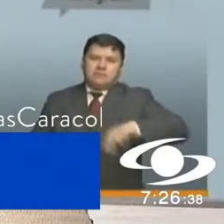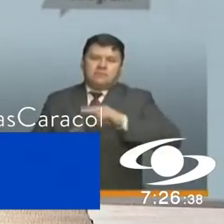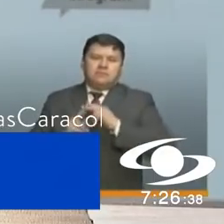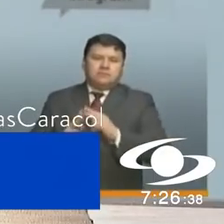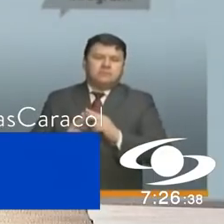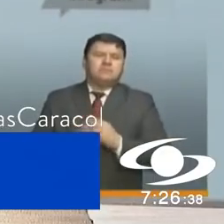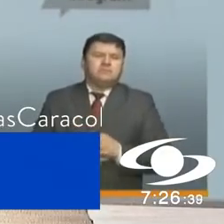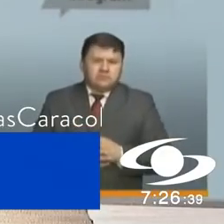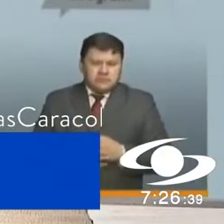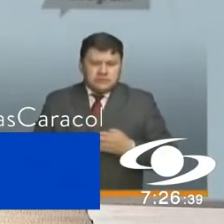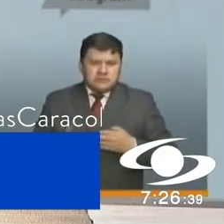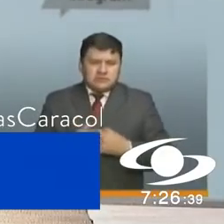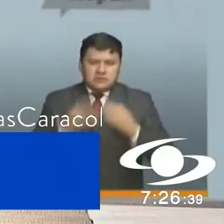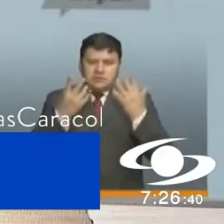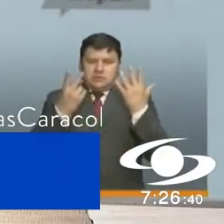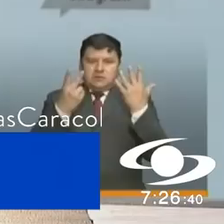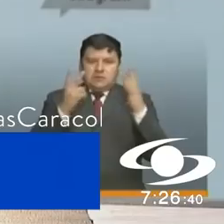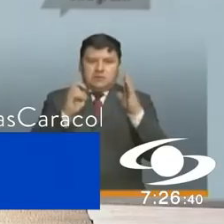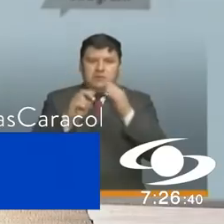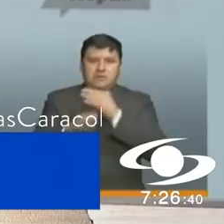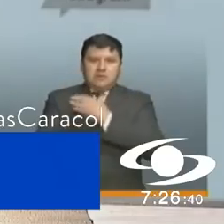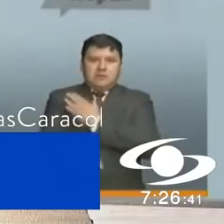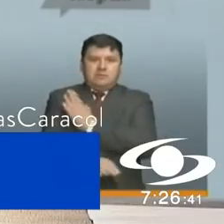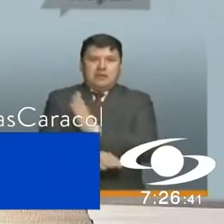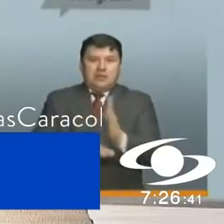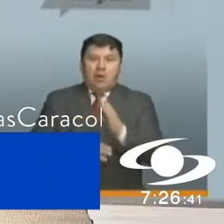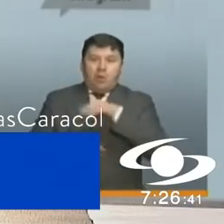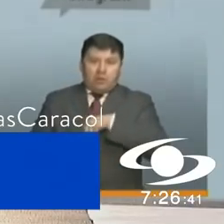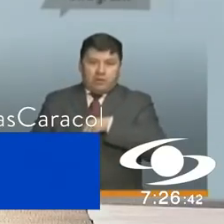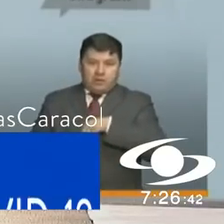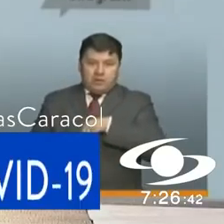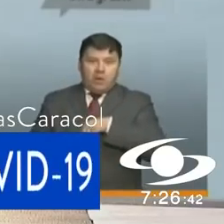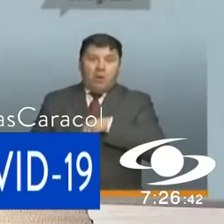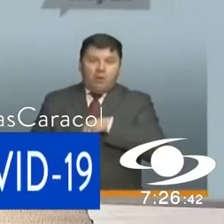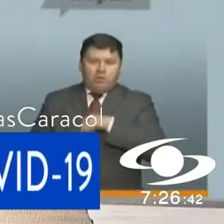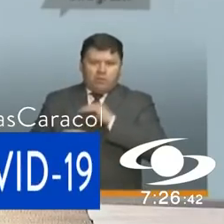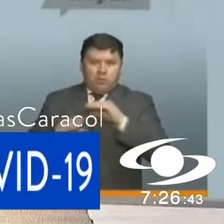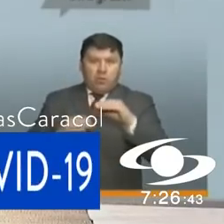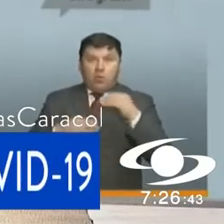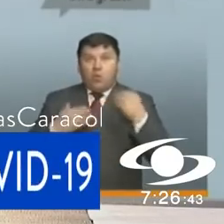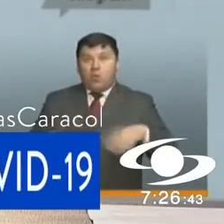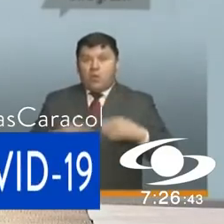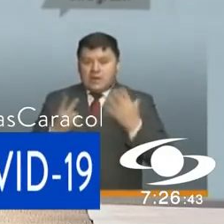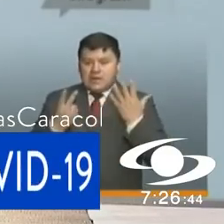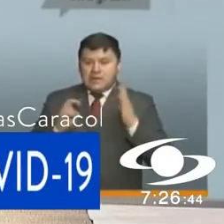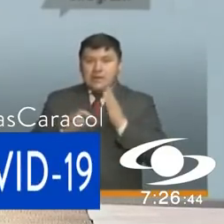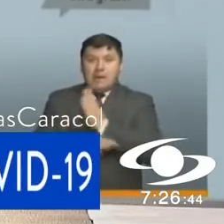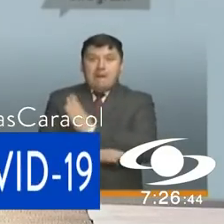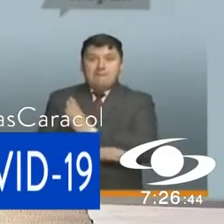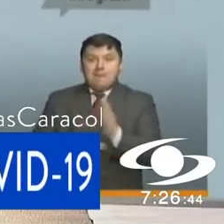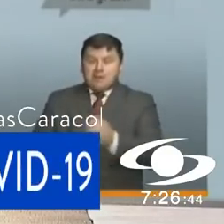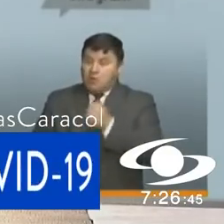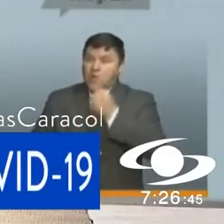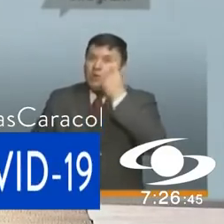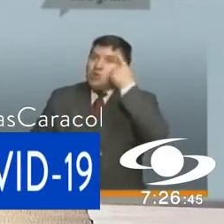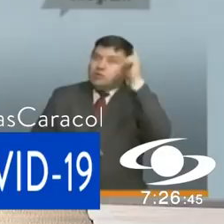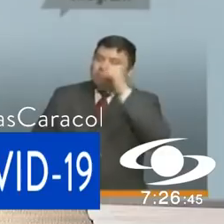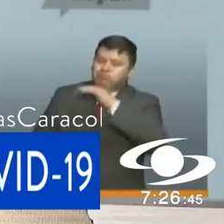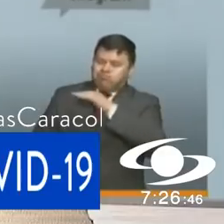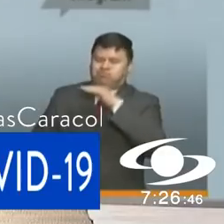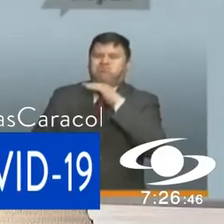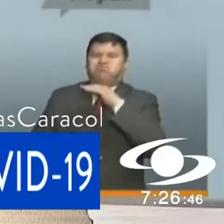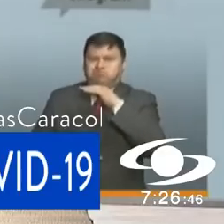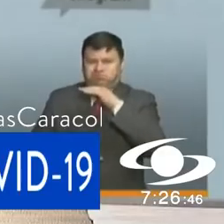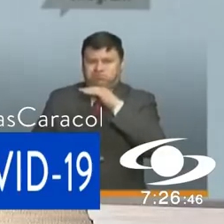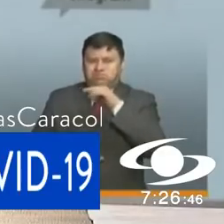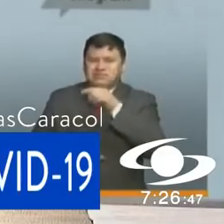sistema hasta 70 billones de pesos. Esa es una cifra realmente sin precedentes para